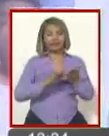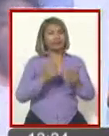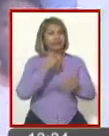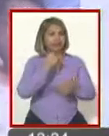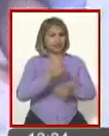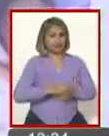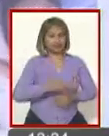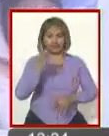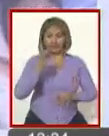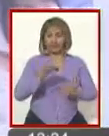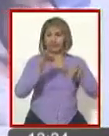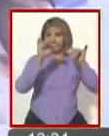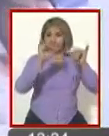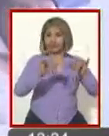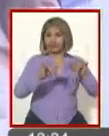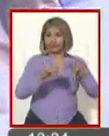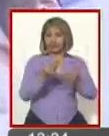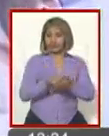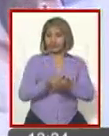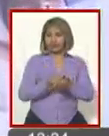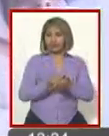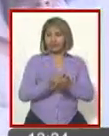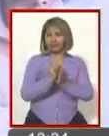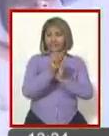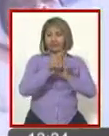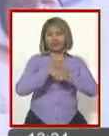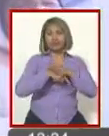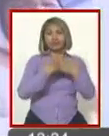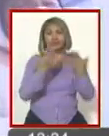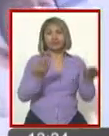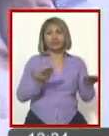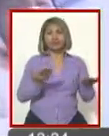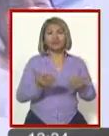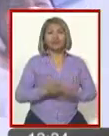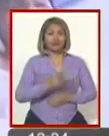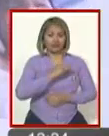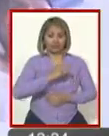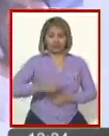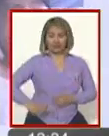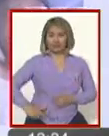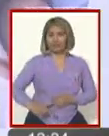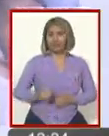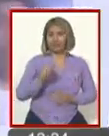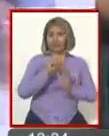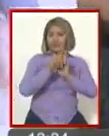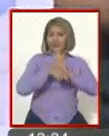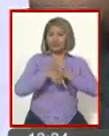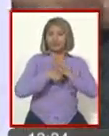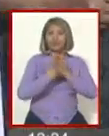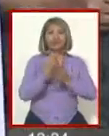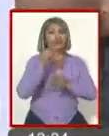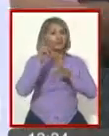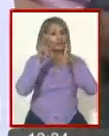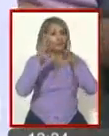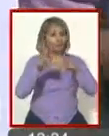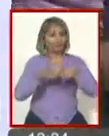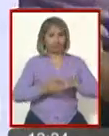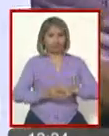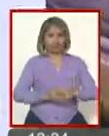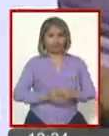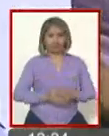dijo, señora, si usted se queda, le vamos a cobrar por hora. ¿Dónde se ha visto del municipio que cobren por hora